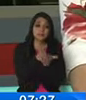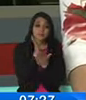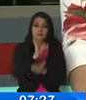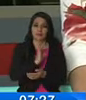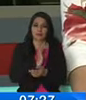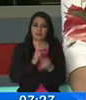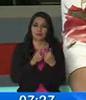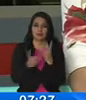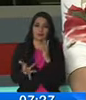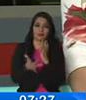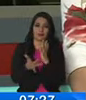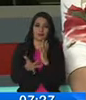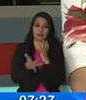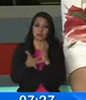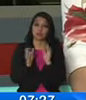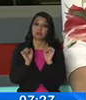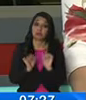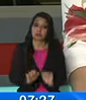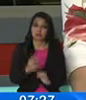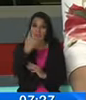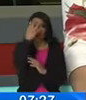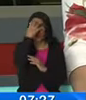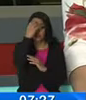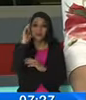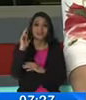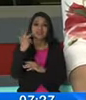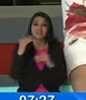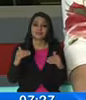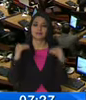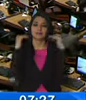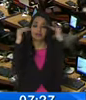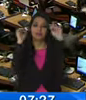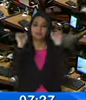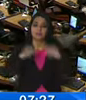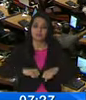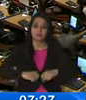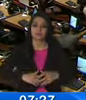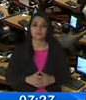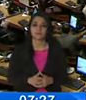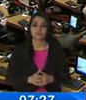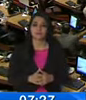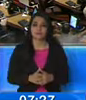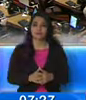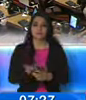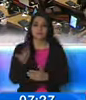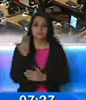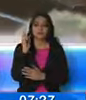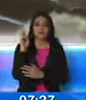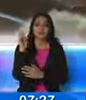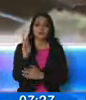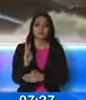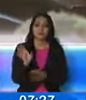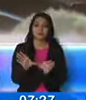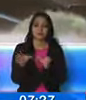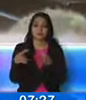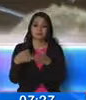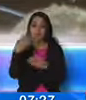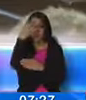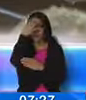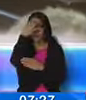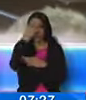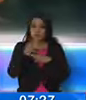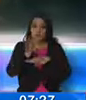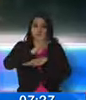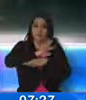técnicas y tecnológicas sean consideradas como educación de tercer nivel. El pasado viernes la Comisión de Educación de la Asamblea